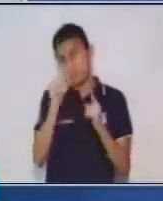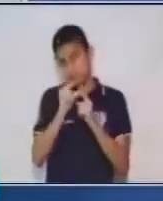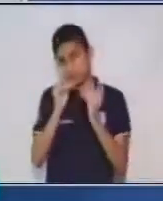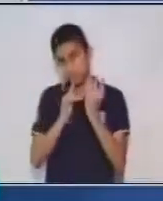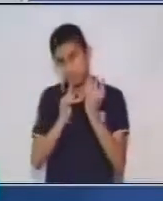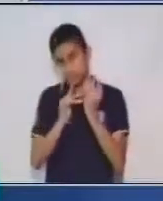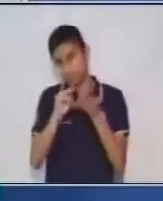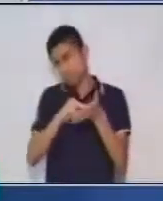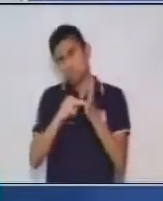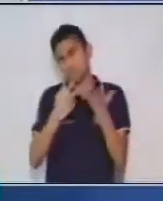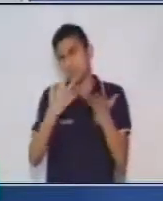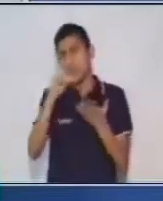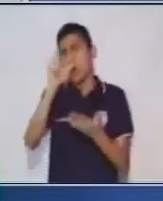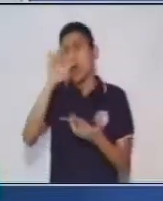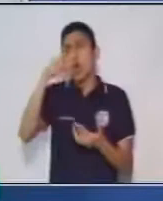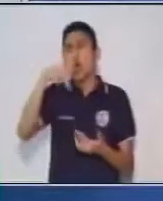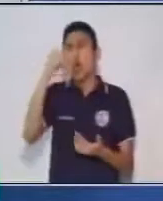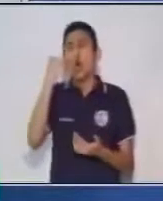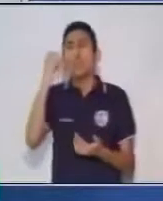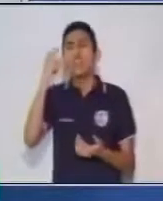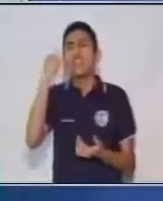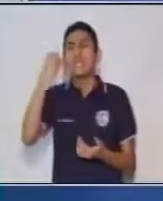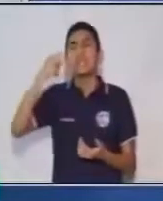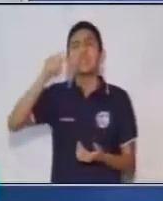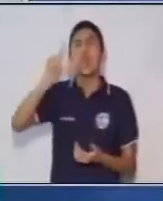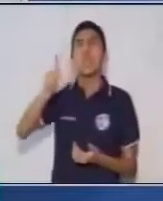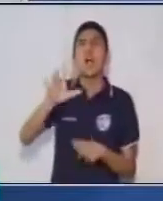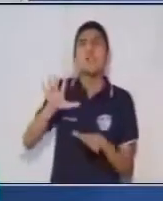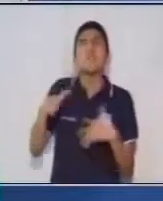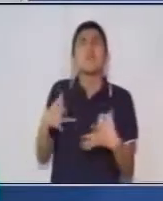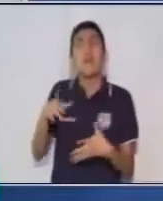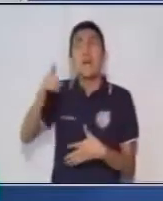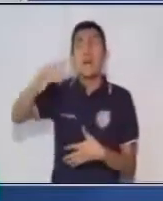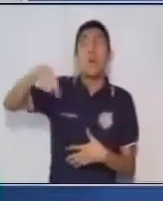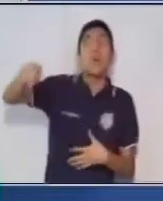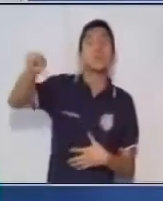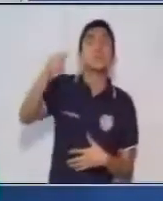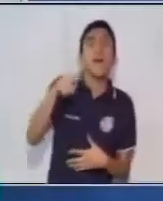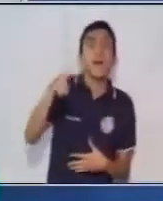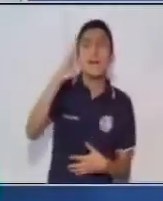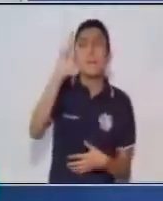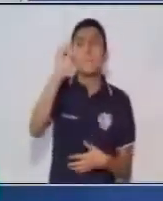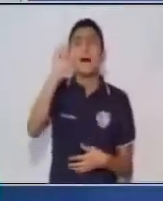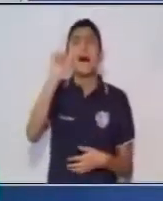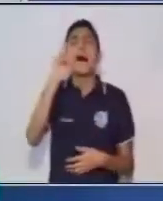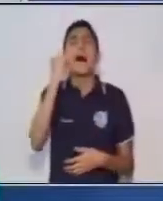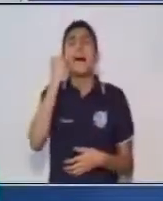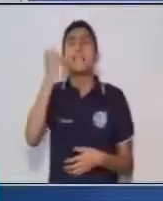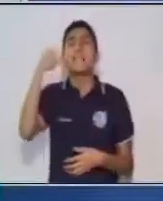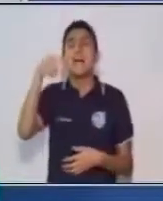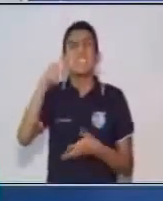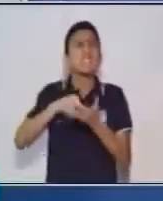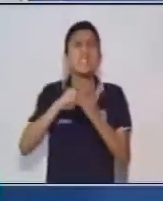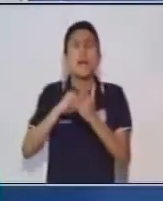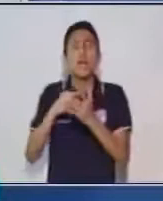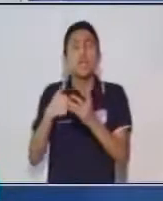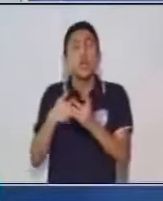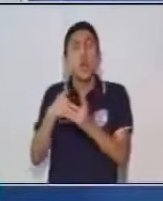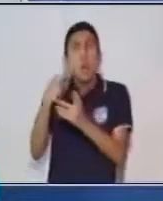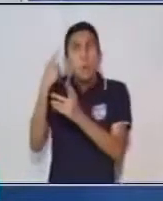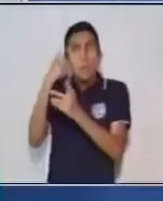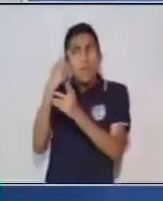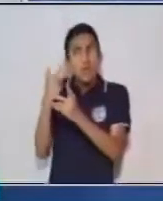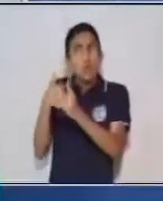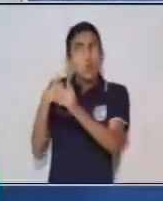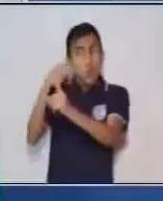Es condicional, es decir, nos da a pensar o nos permite pensar si va a suceder o no. Es